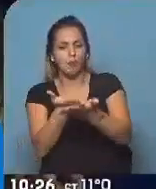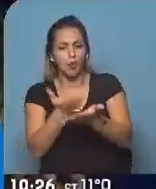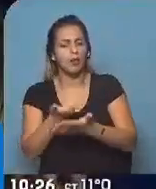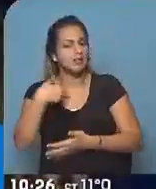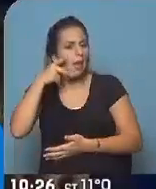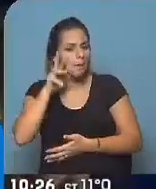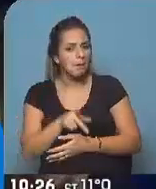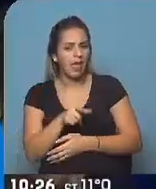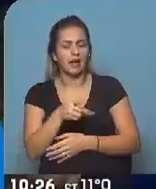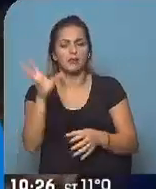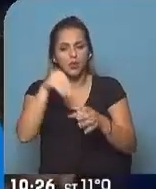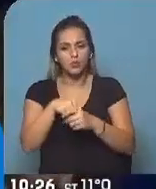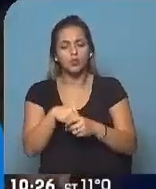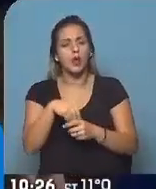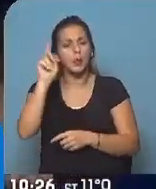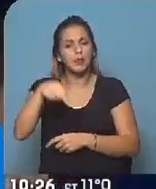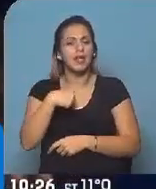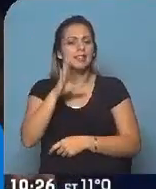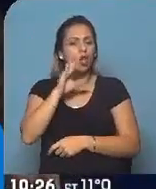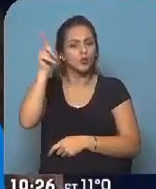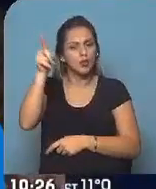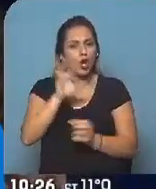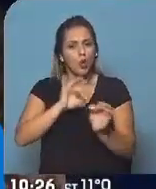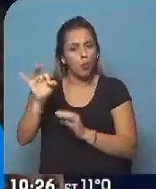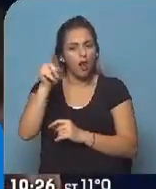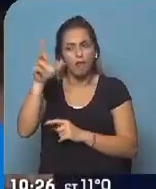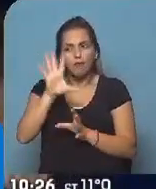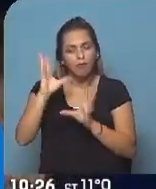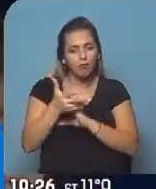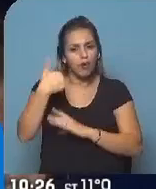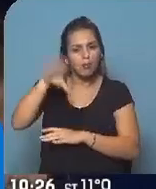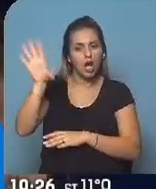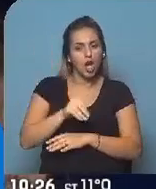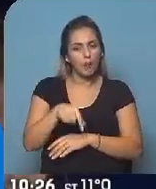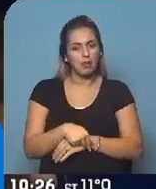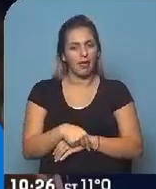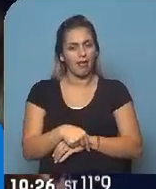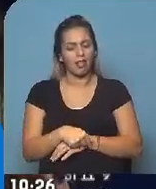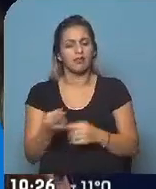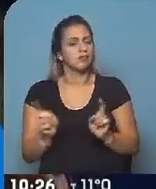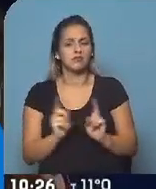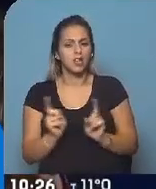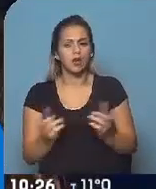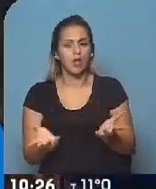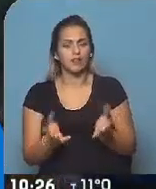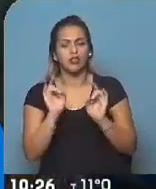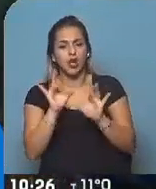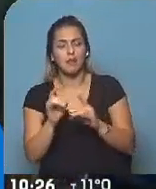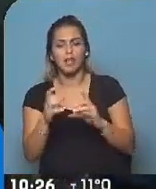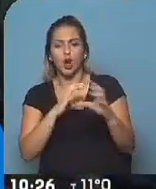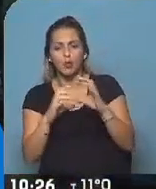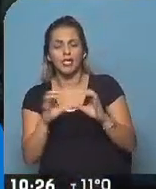planes intervencionistas de los Estados Unidos en el continente, que no son solo comunicacionales